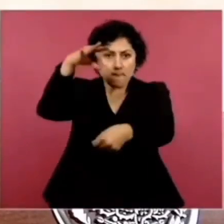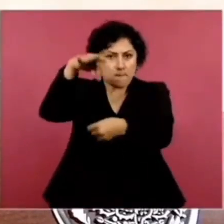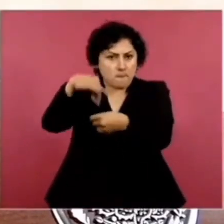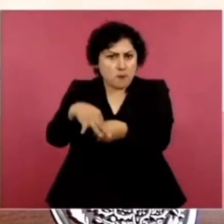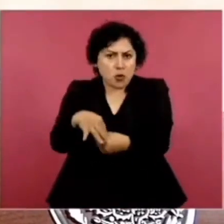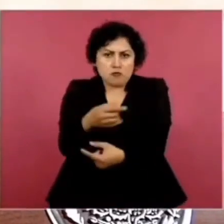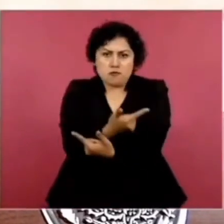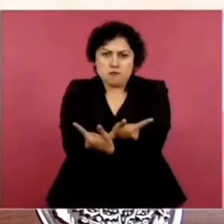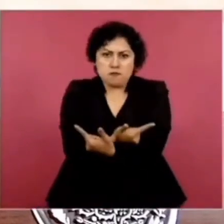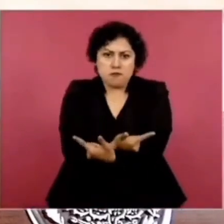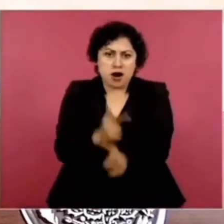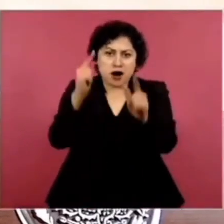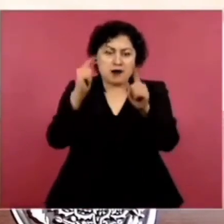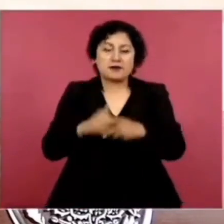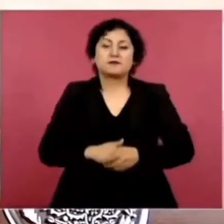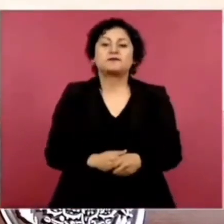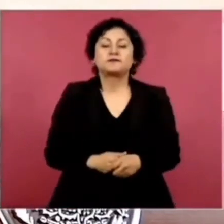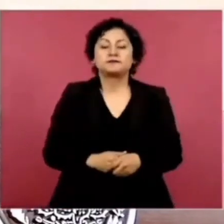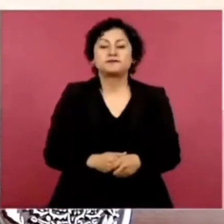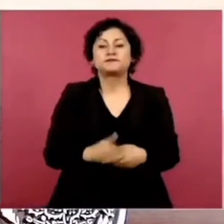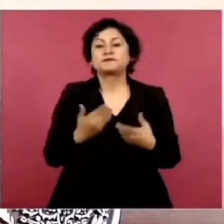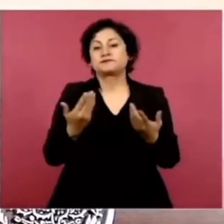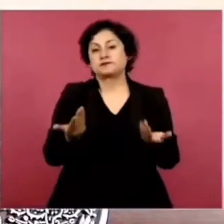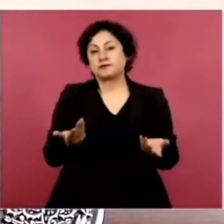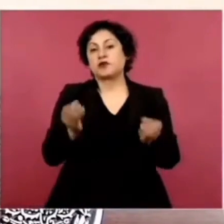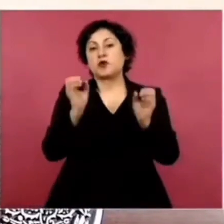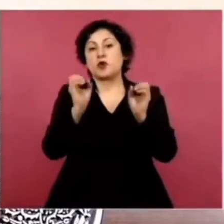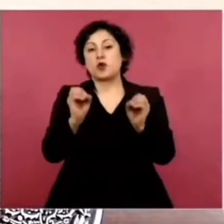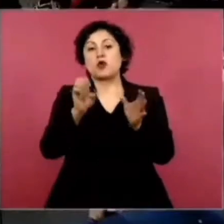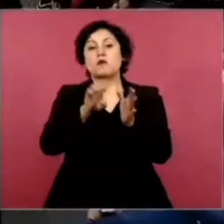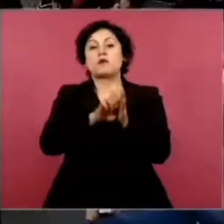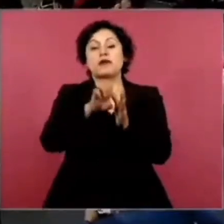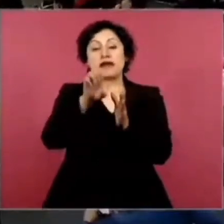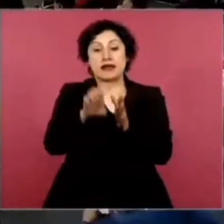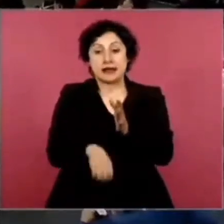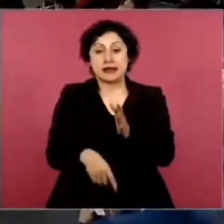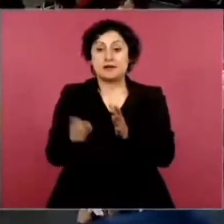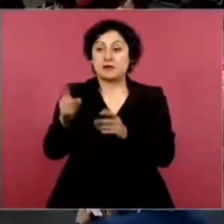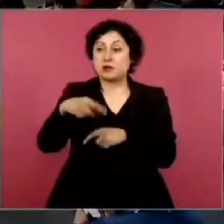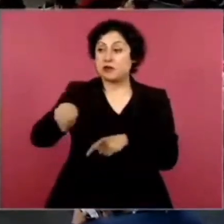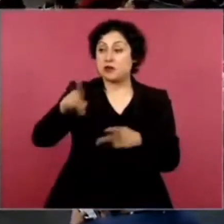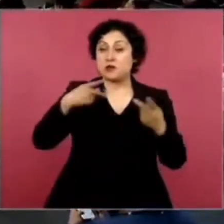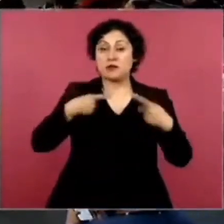Y ya tampoco van a poder hacer campañas de que